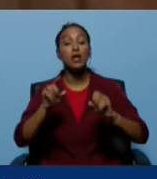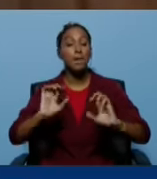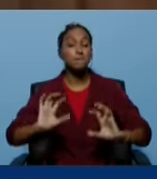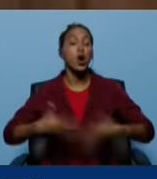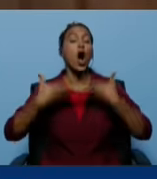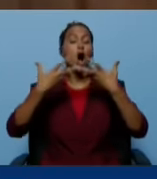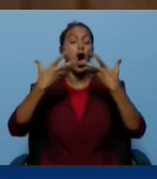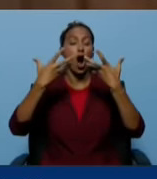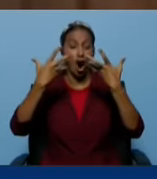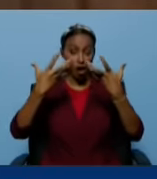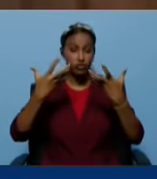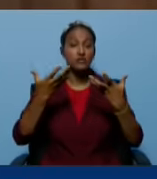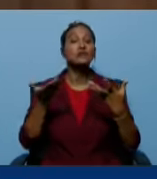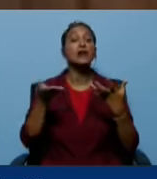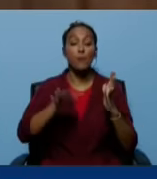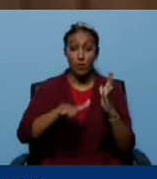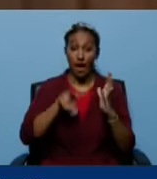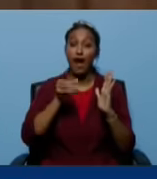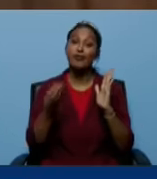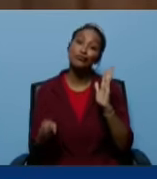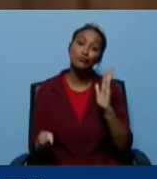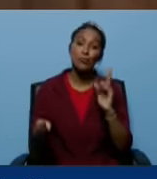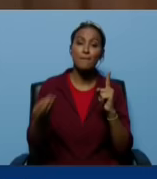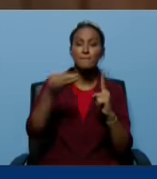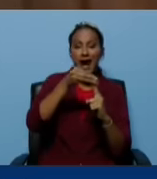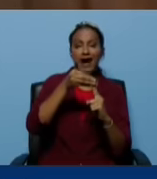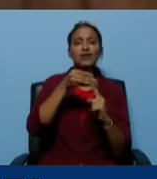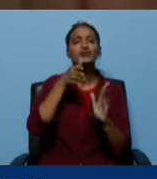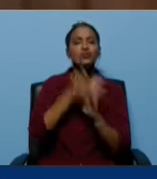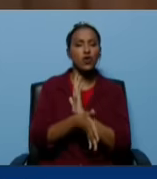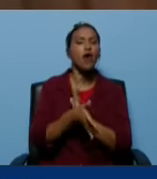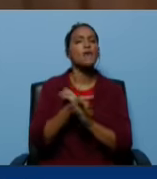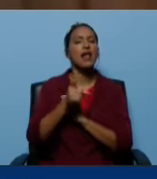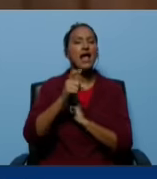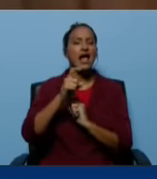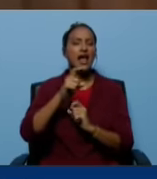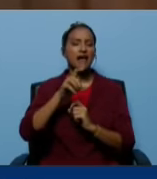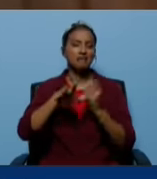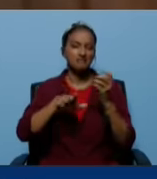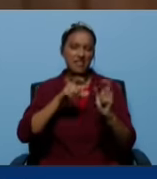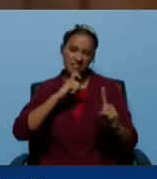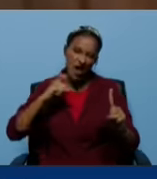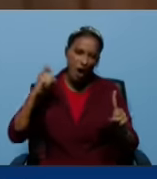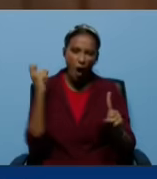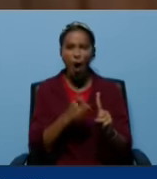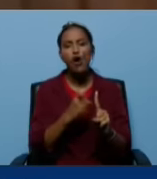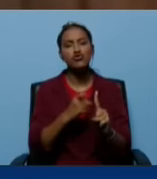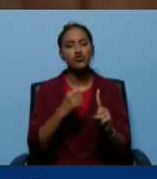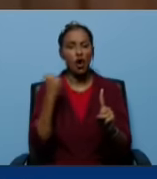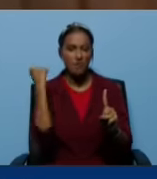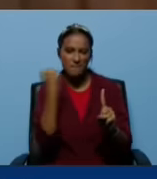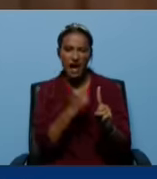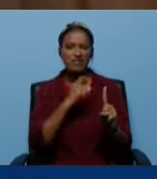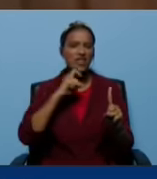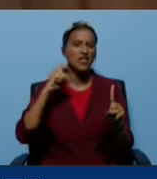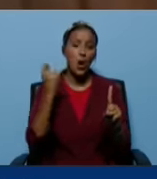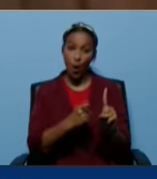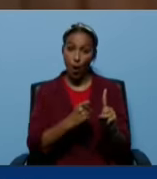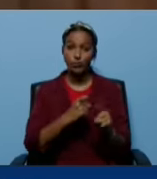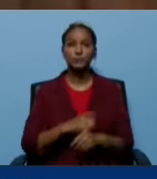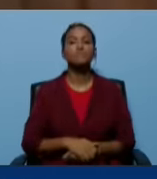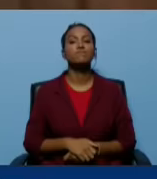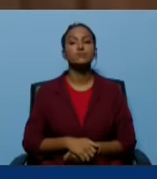los crímenes de odio, a los disparos que ocasionaron estos criminales. Debo decir que de manera paralela a